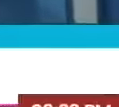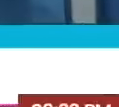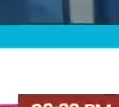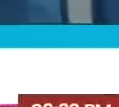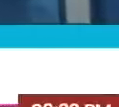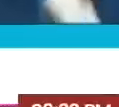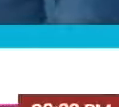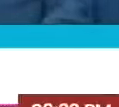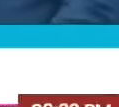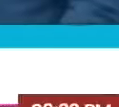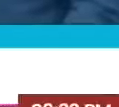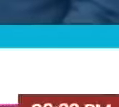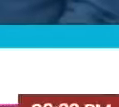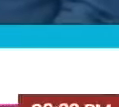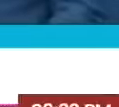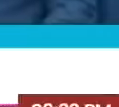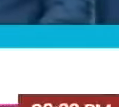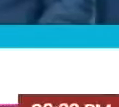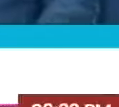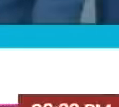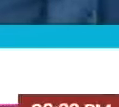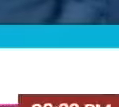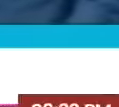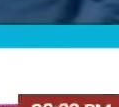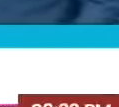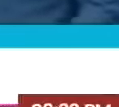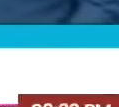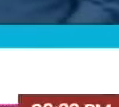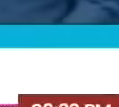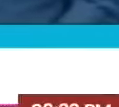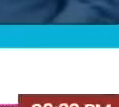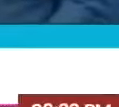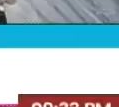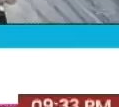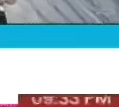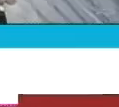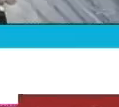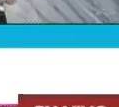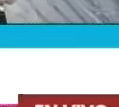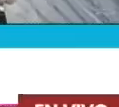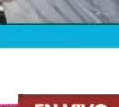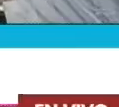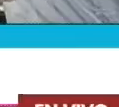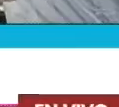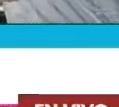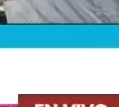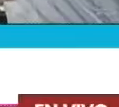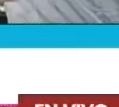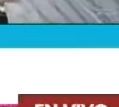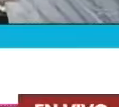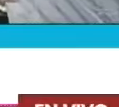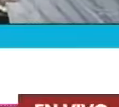la Victoria. Ajá. ¡Adelante! El dúo maravilloso.